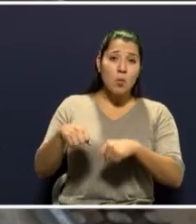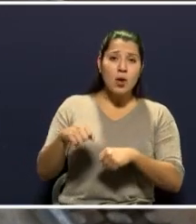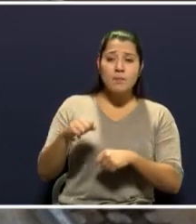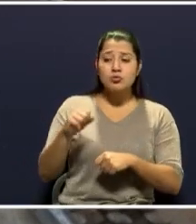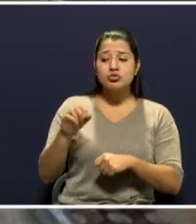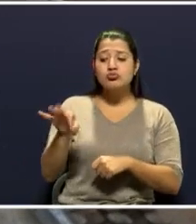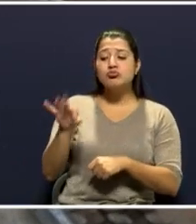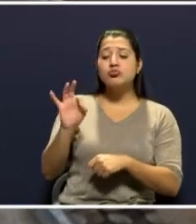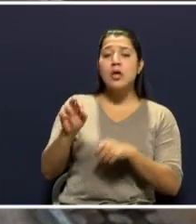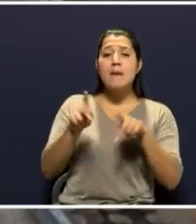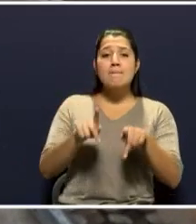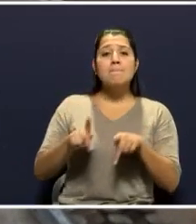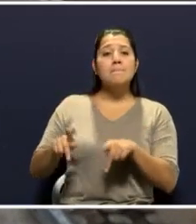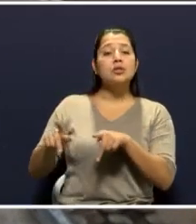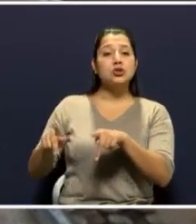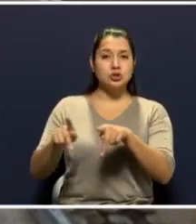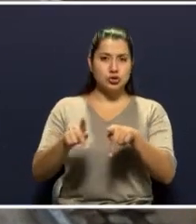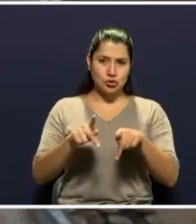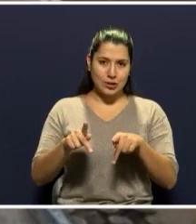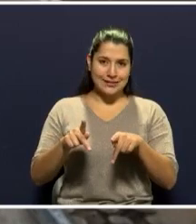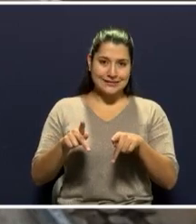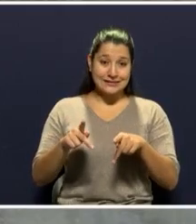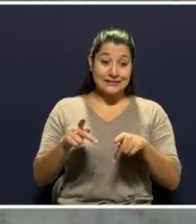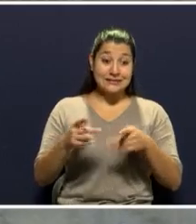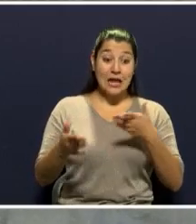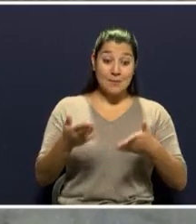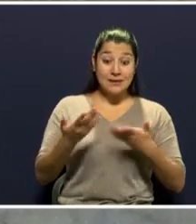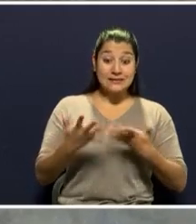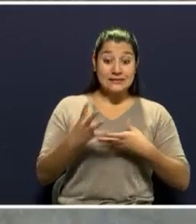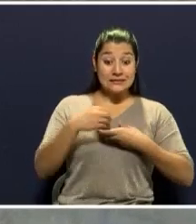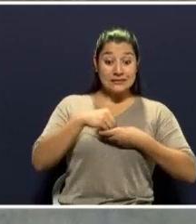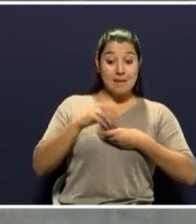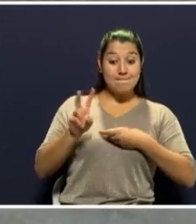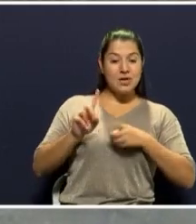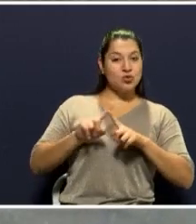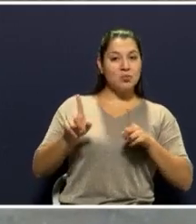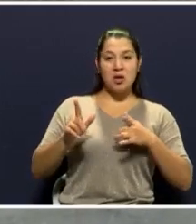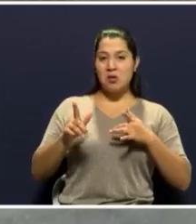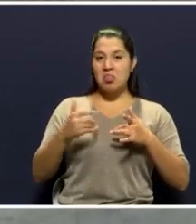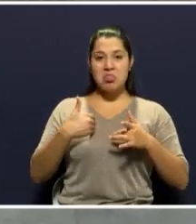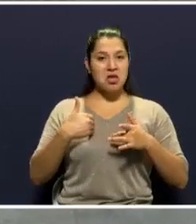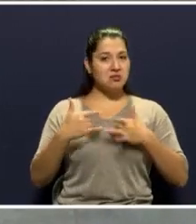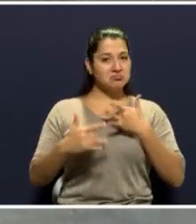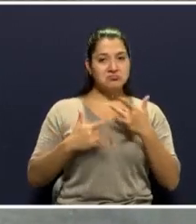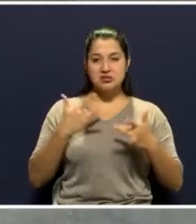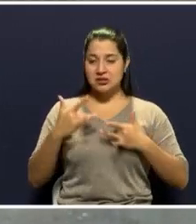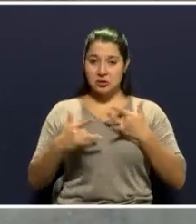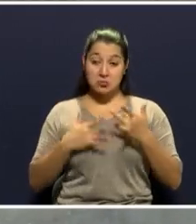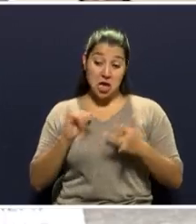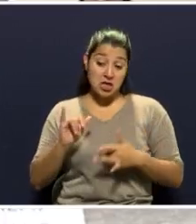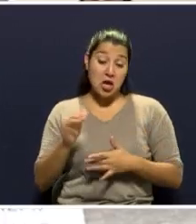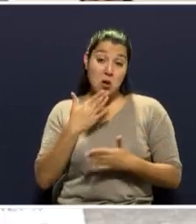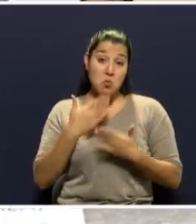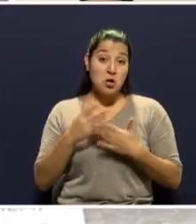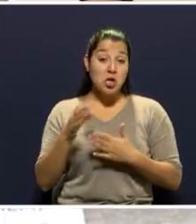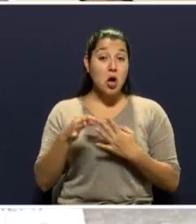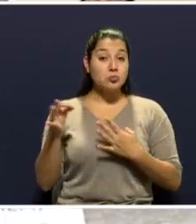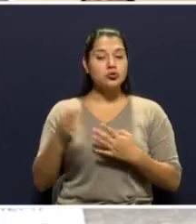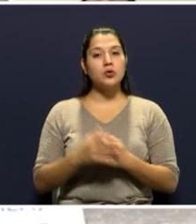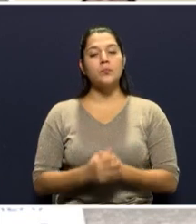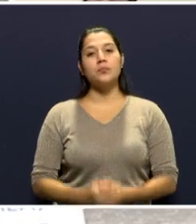un estudio avalado por la Organización Mundial de la Salud. Según el ministro, esta sería una buena opción de tamizaje. Nosotros